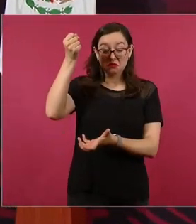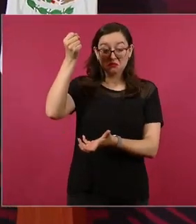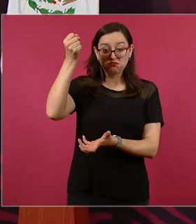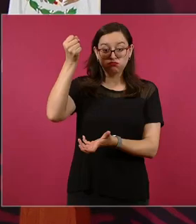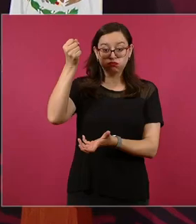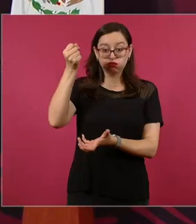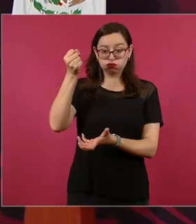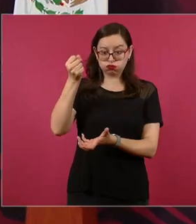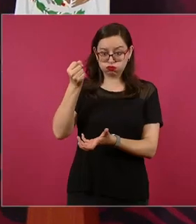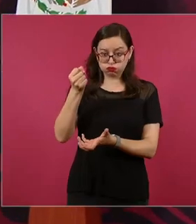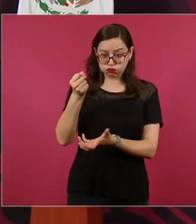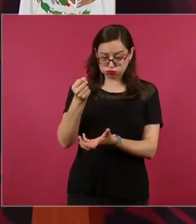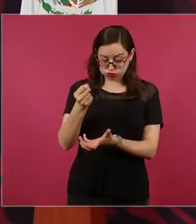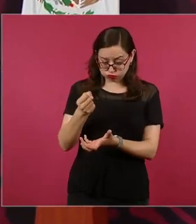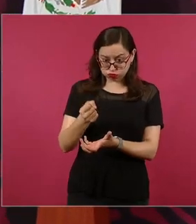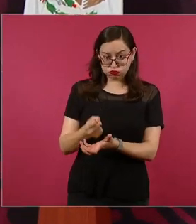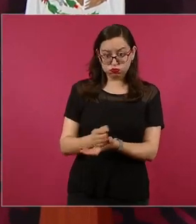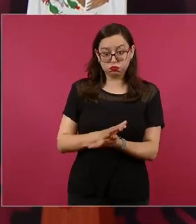no alcanza